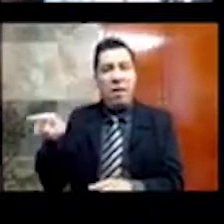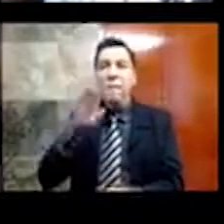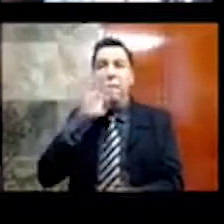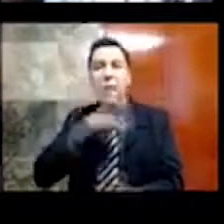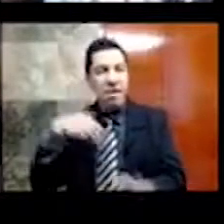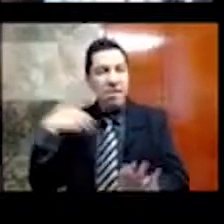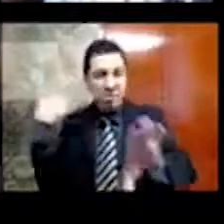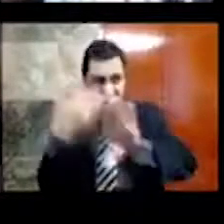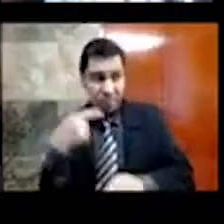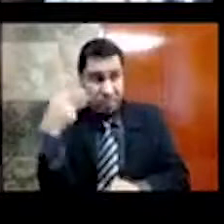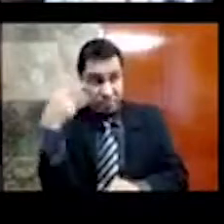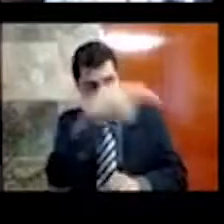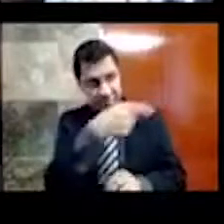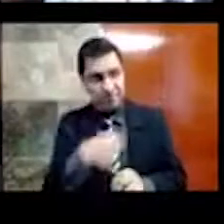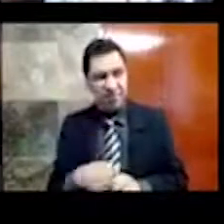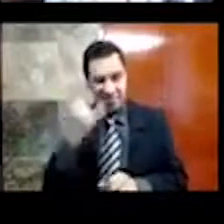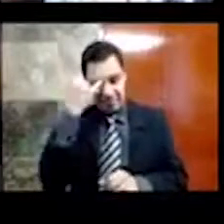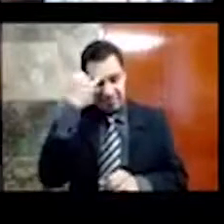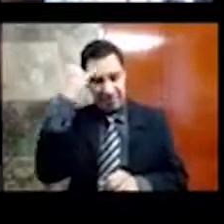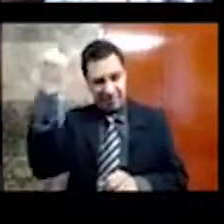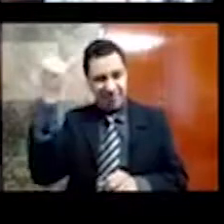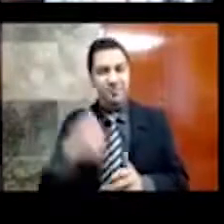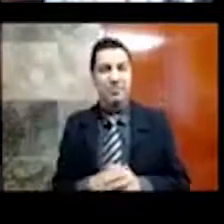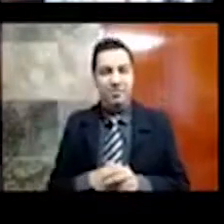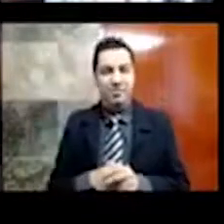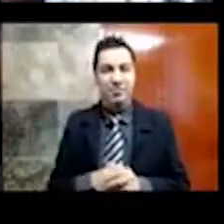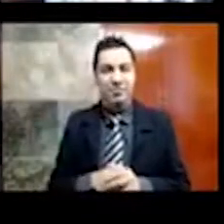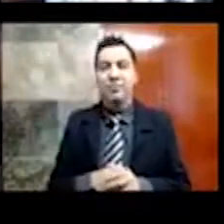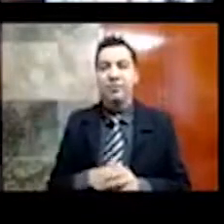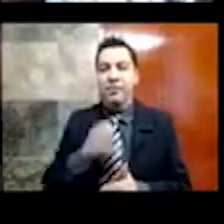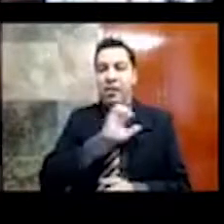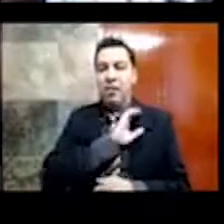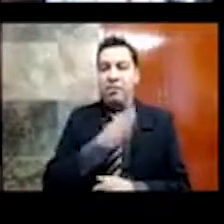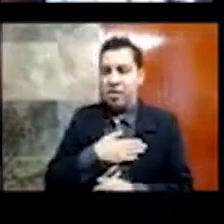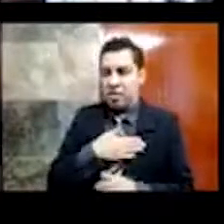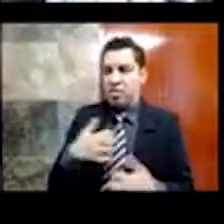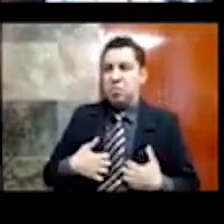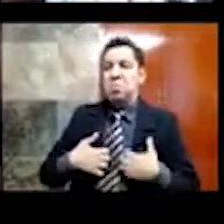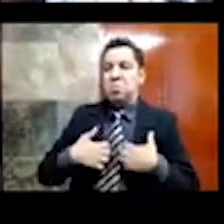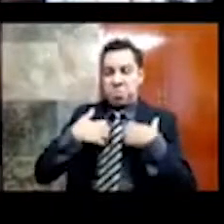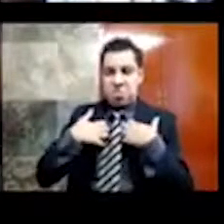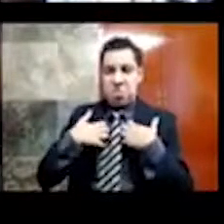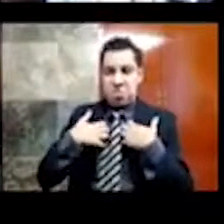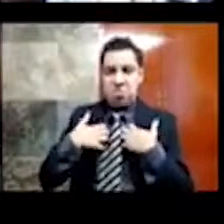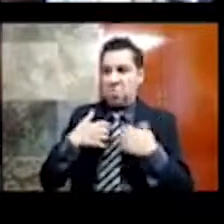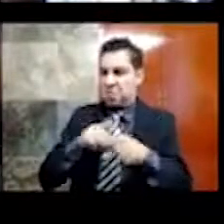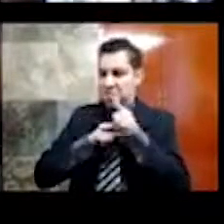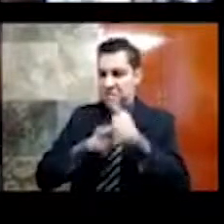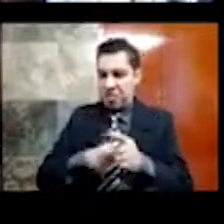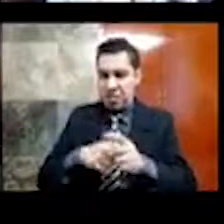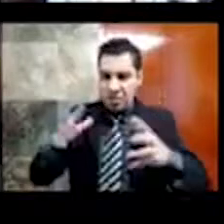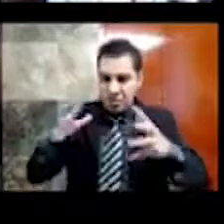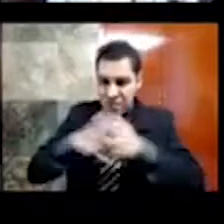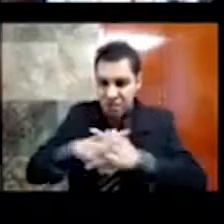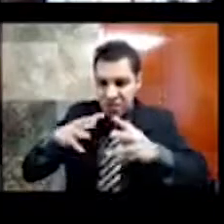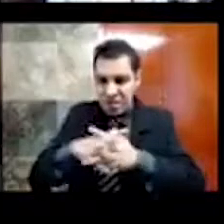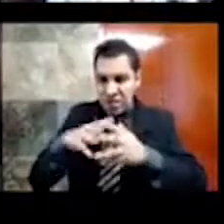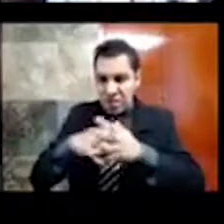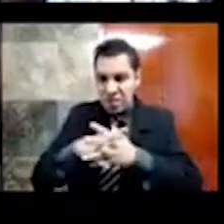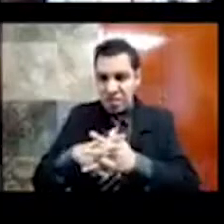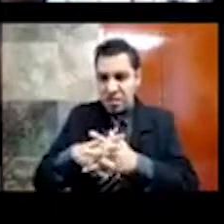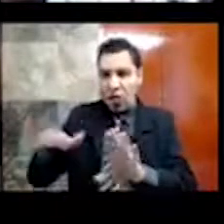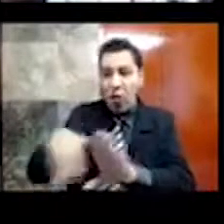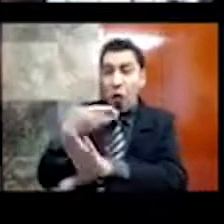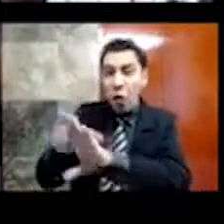¿no? Le doraron la píldora a los españoles, pero se dejaron dorar la píldora. Entonces avanzan,